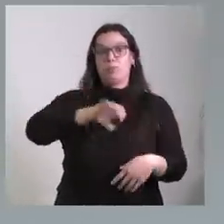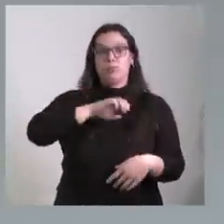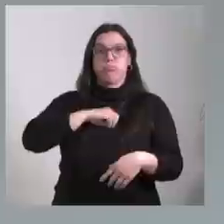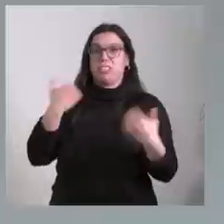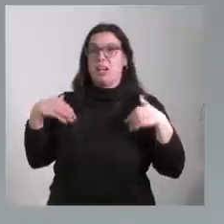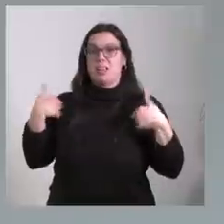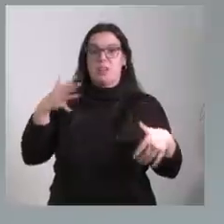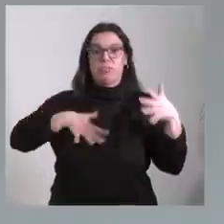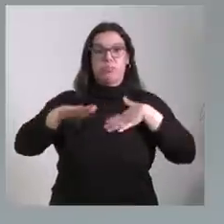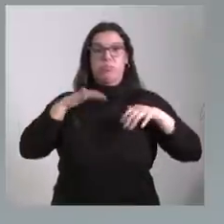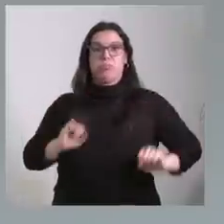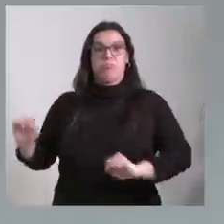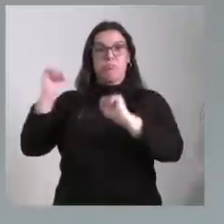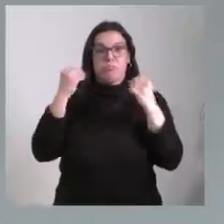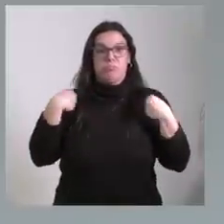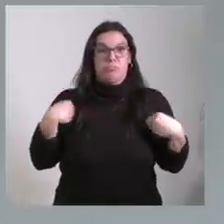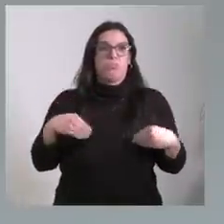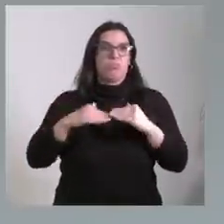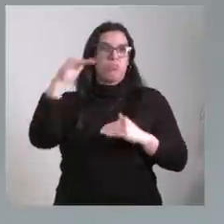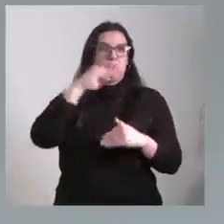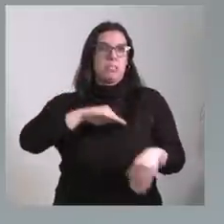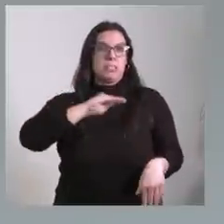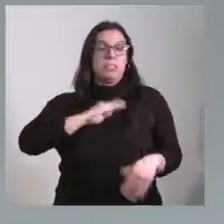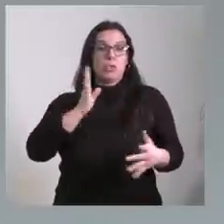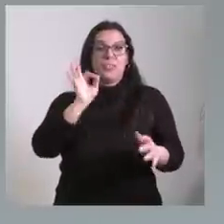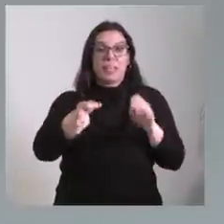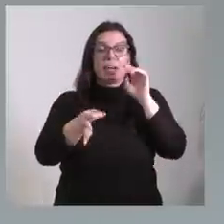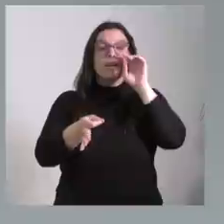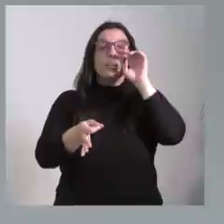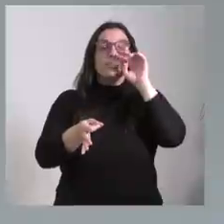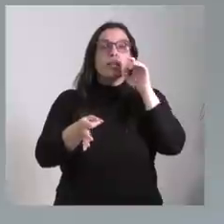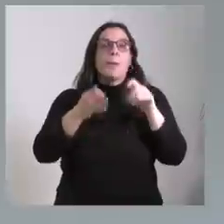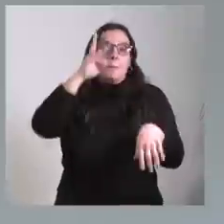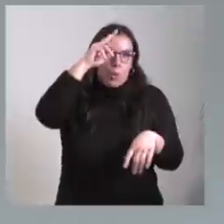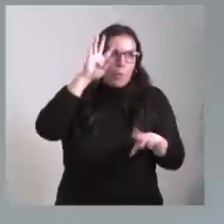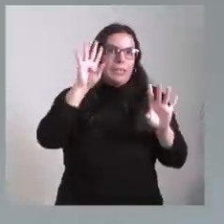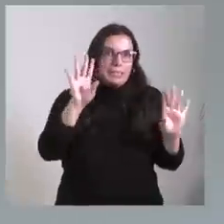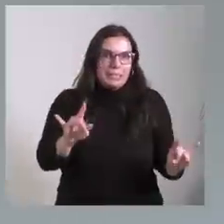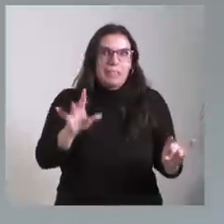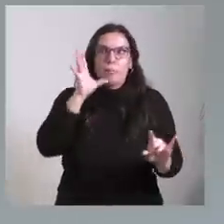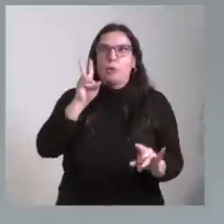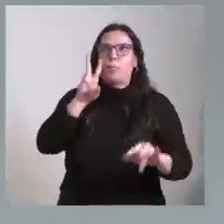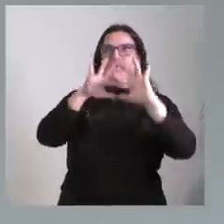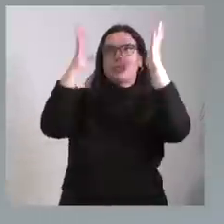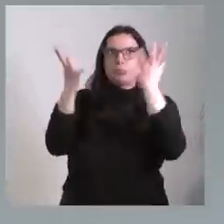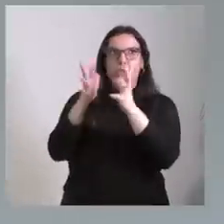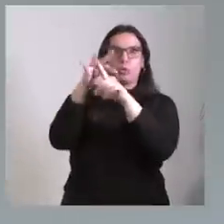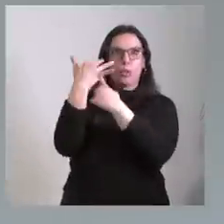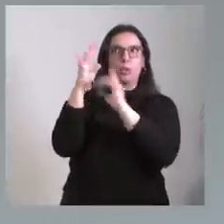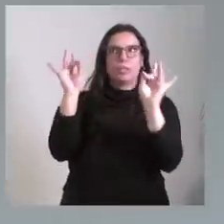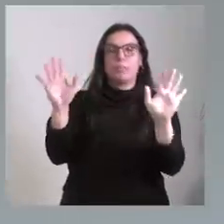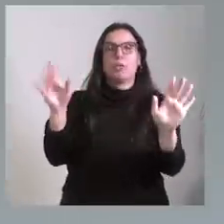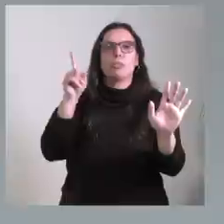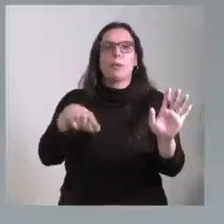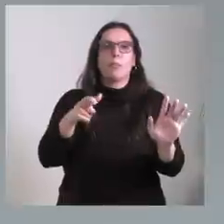enfermedad y el nivel de inmunidad es muy alto y por tanto sí que es verdad que es algo que nos preocupa el contexto Internacional de la enfermedad pero también